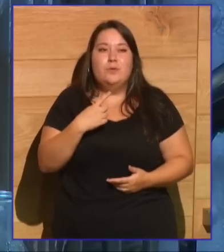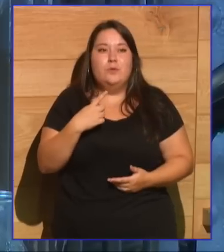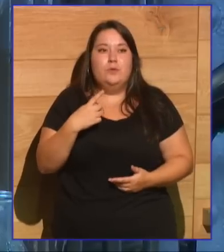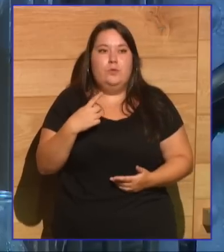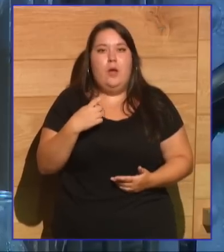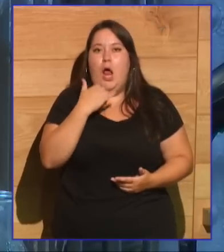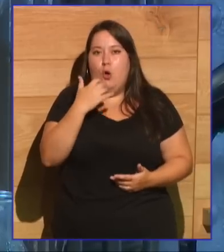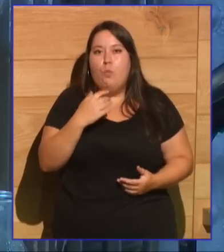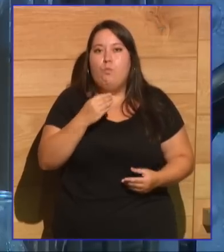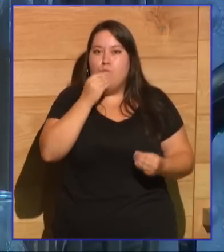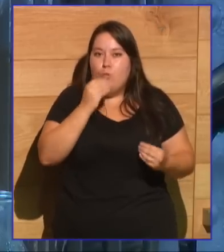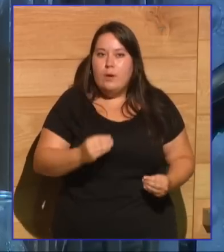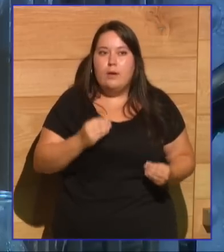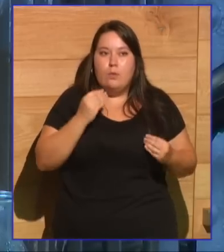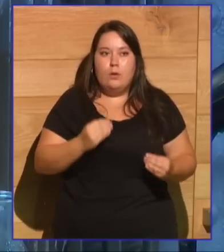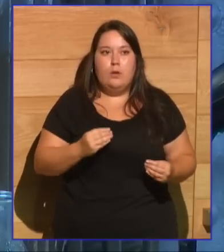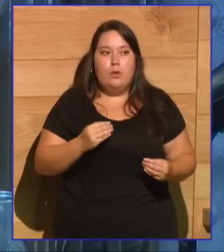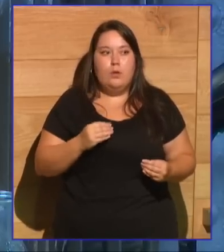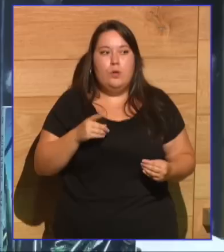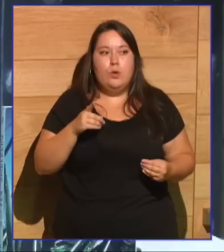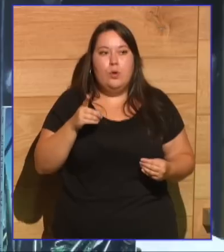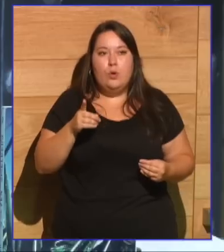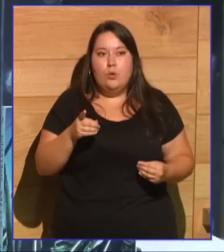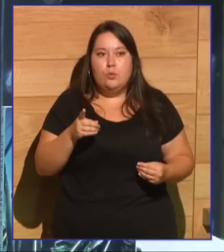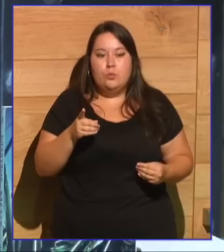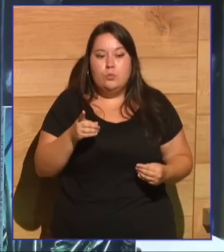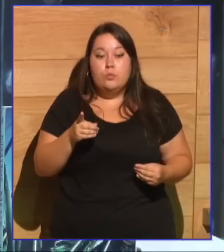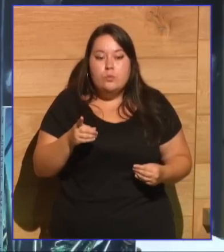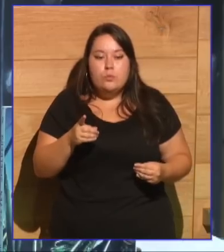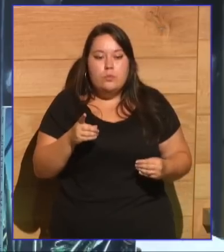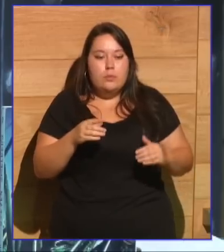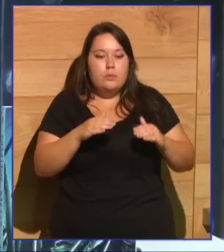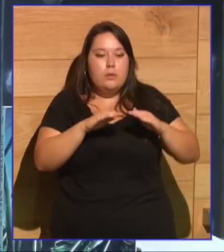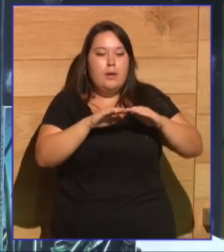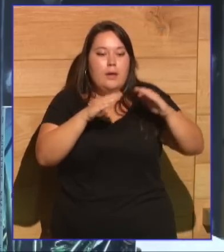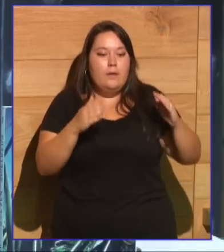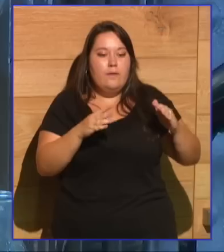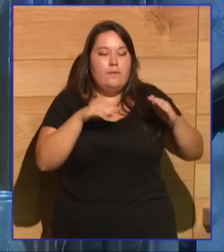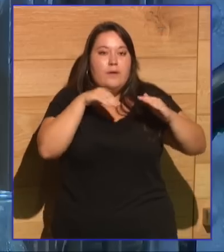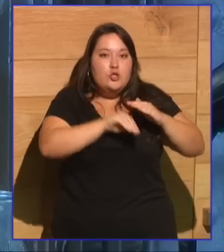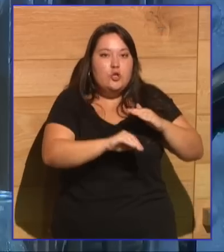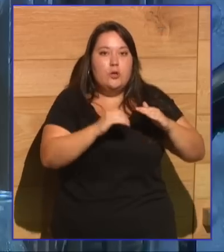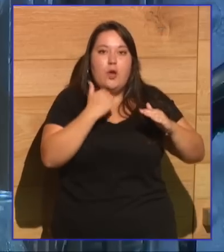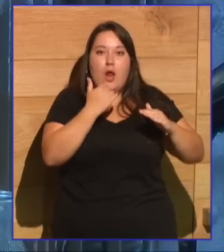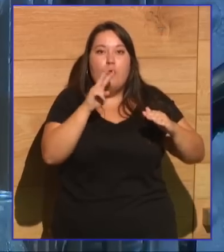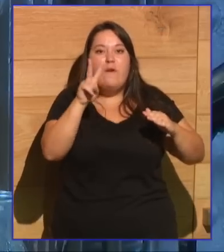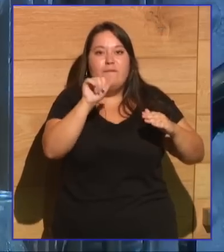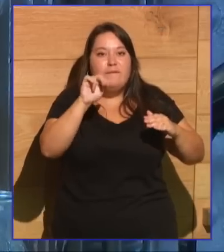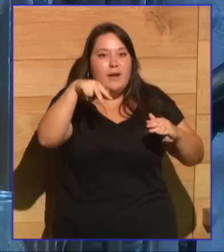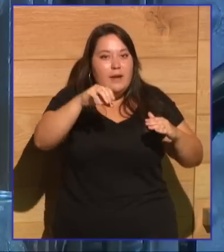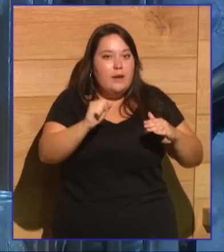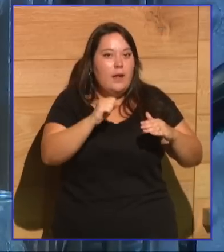grande de la historia del cine tienes una vaina en el sótano gigante sería muy difícil no